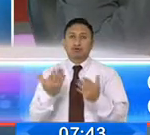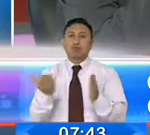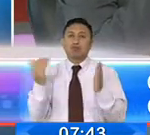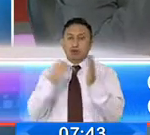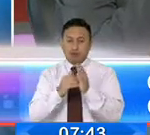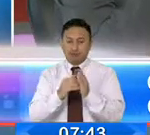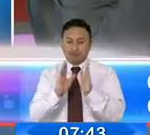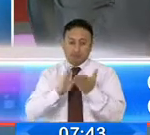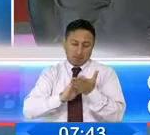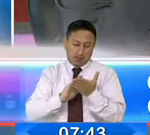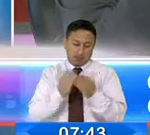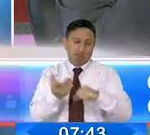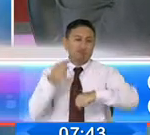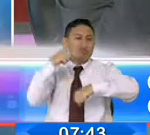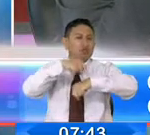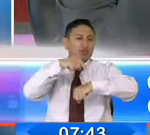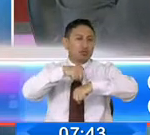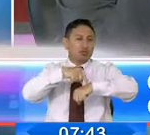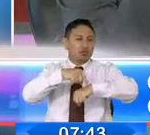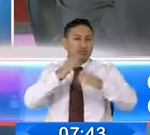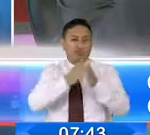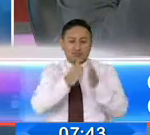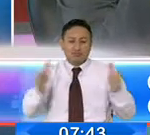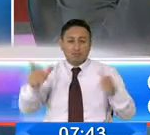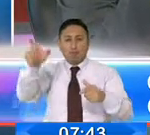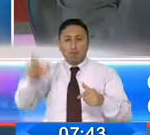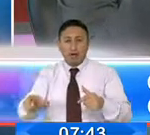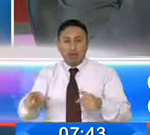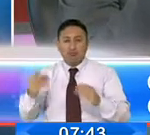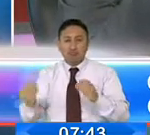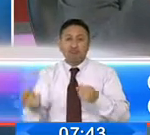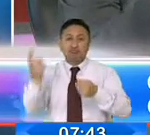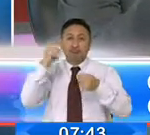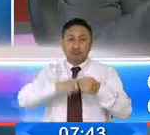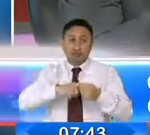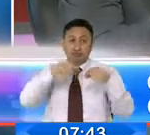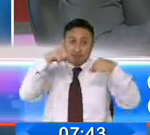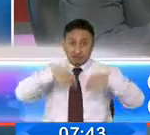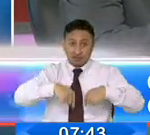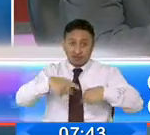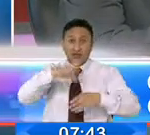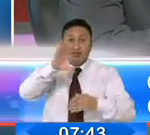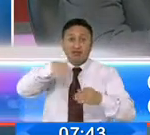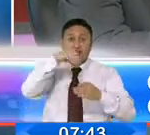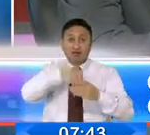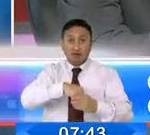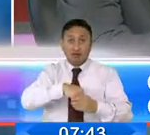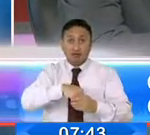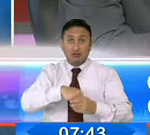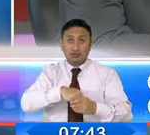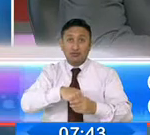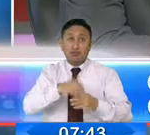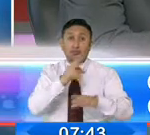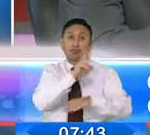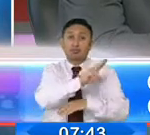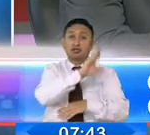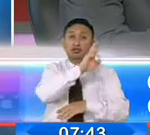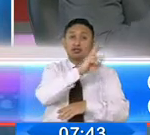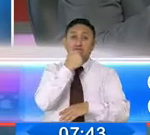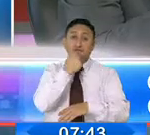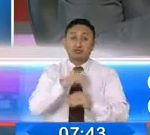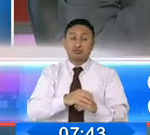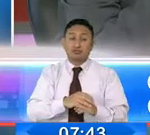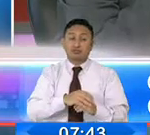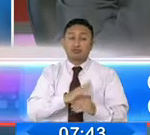poquitito de información. ¿Qué tiempo tienen estos emprendedores para aplicar justamente para este fondo que se lo lanzó el 26, que se llama